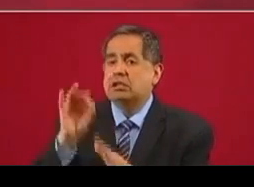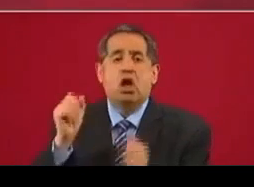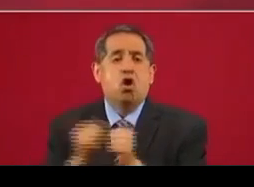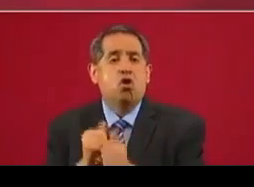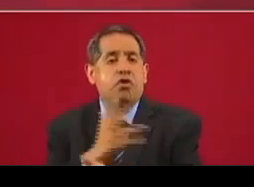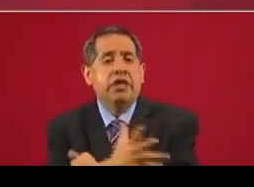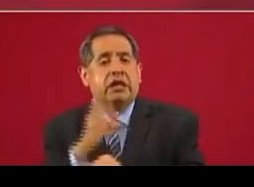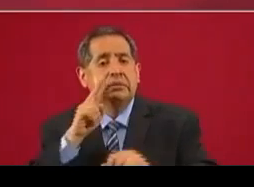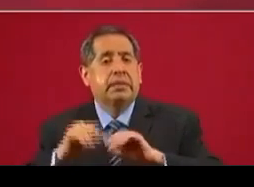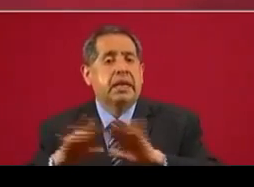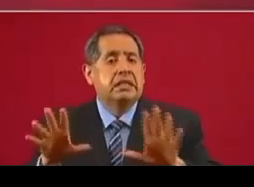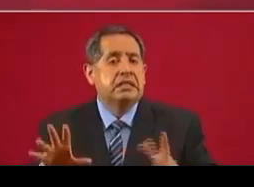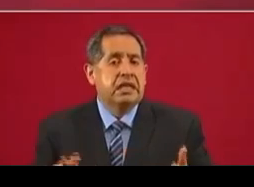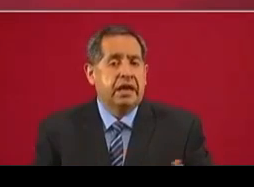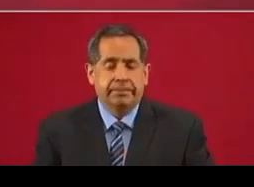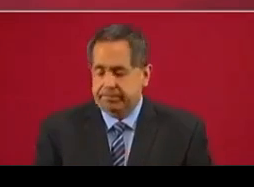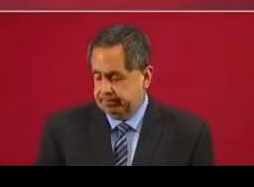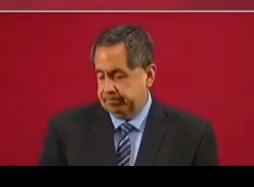segundo